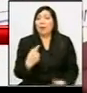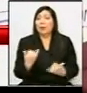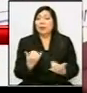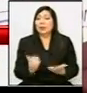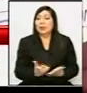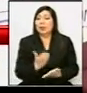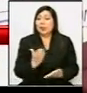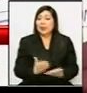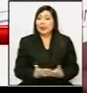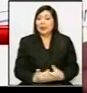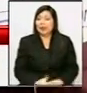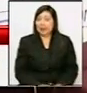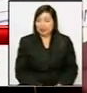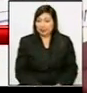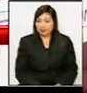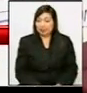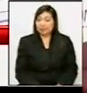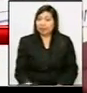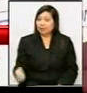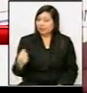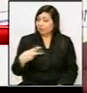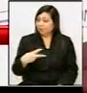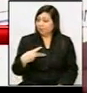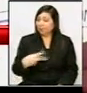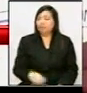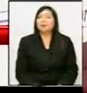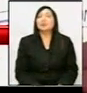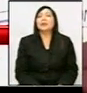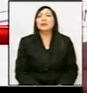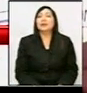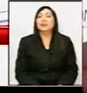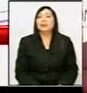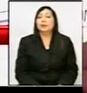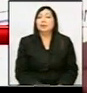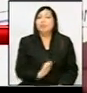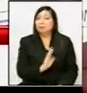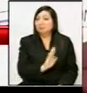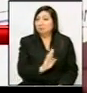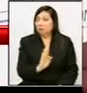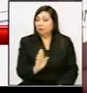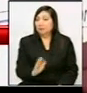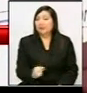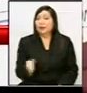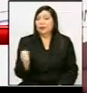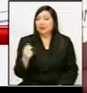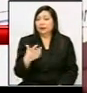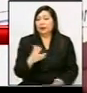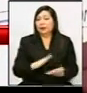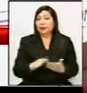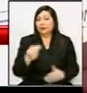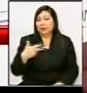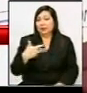problema. Segundo lugar, señor ministro, por intermedio de usted, señor presidente, en tercer lugar, perdón,